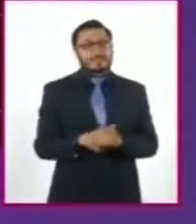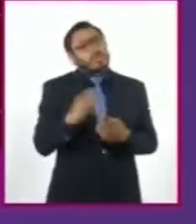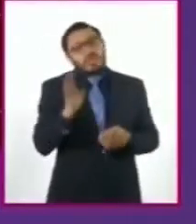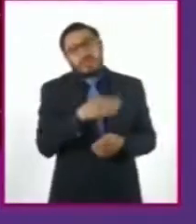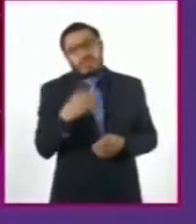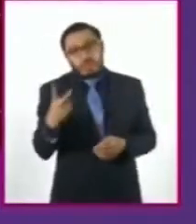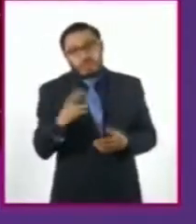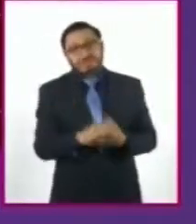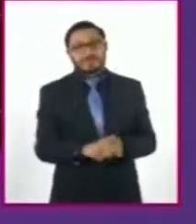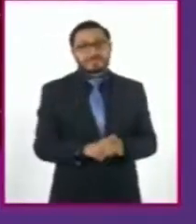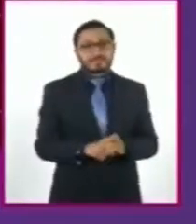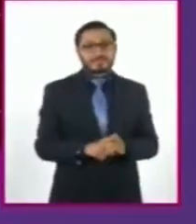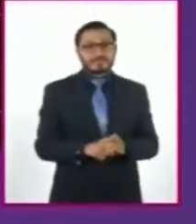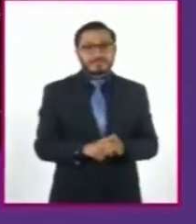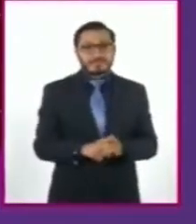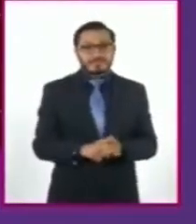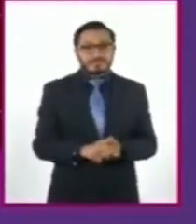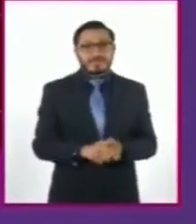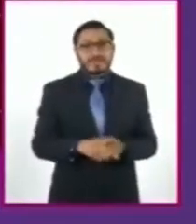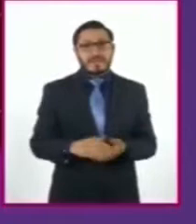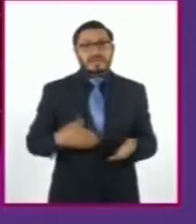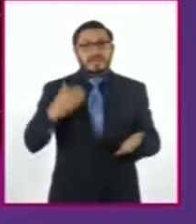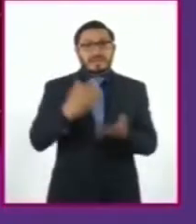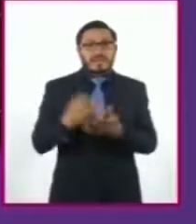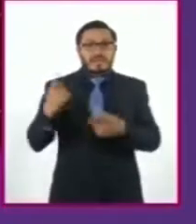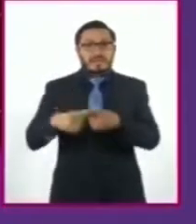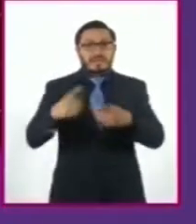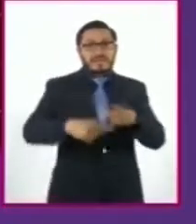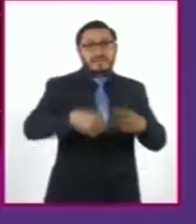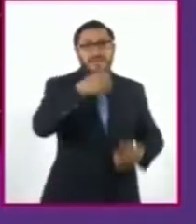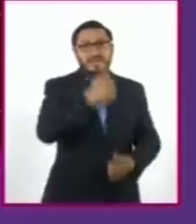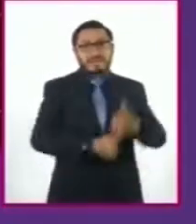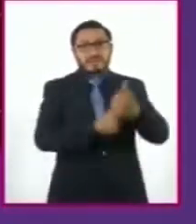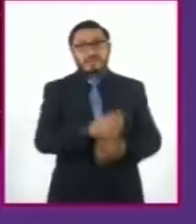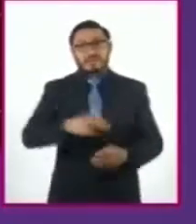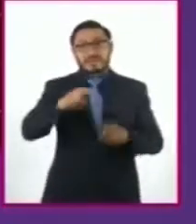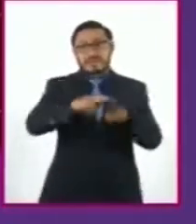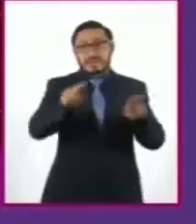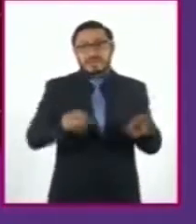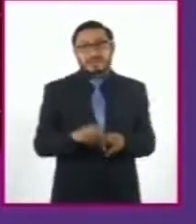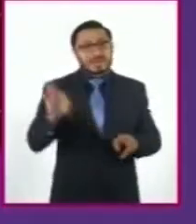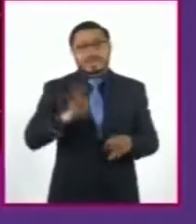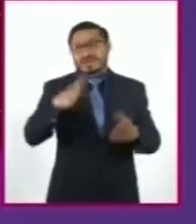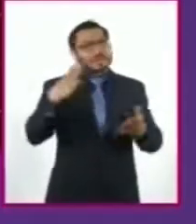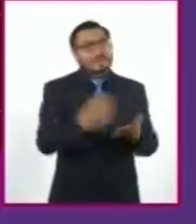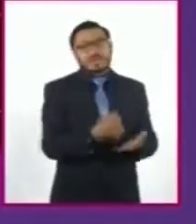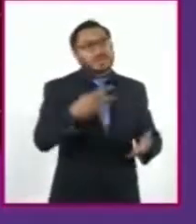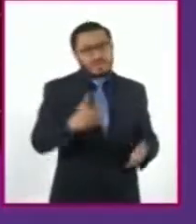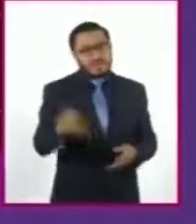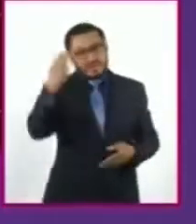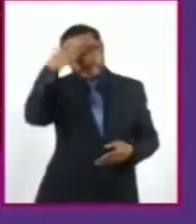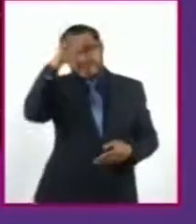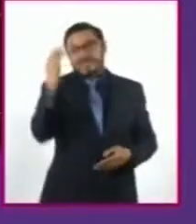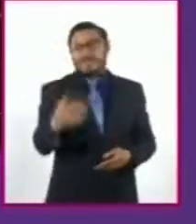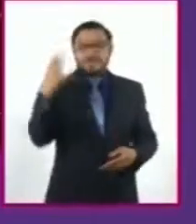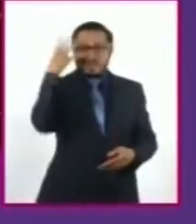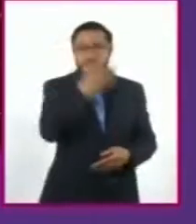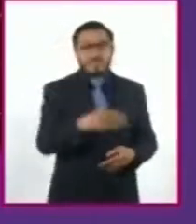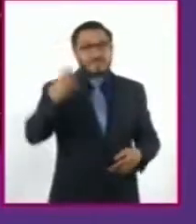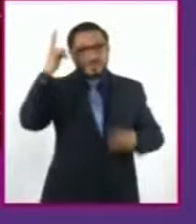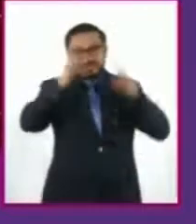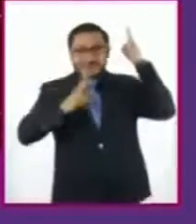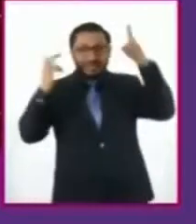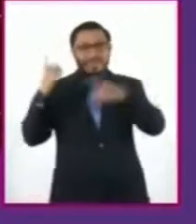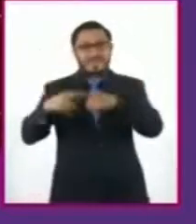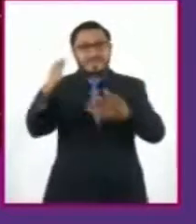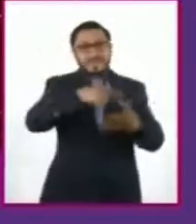pues asistir a varios campeonatos a nivel nacional. Aunque no los ganes, pues es una bonita experiencia visitar otro lugar, estar con otros jugadores